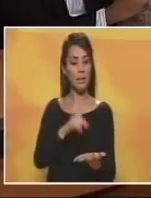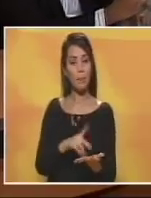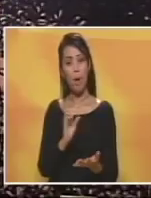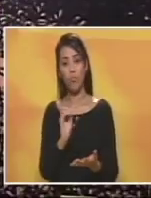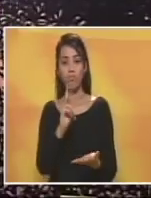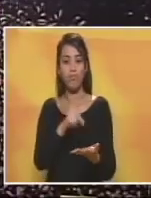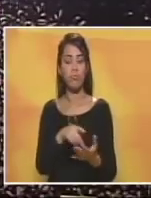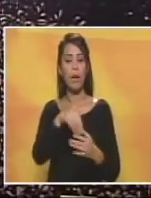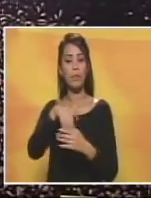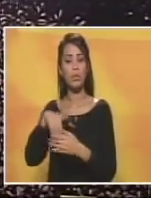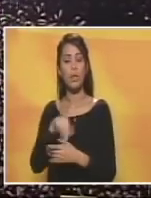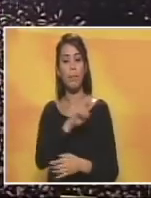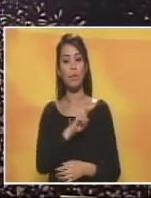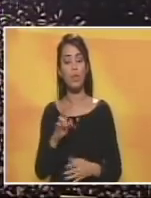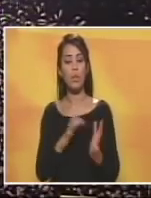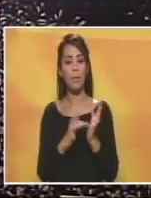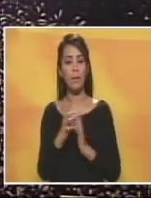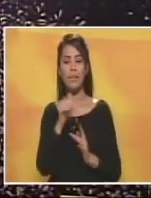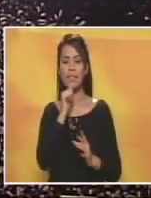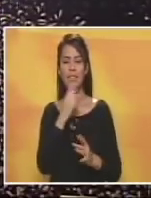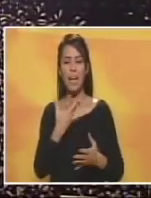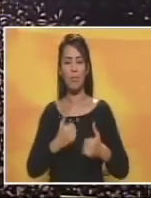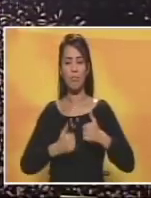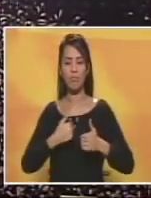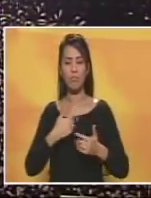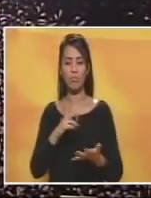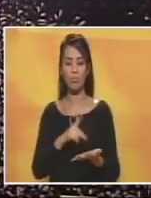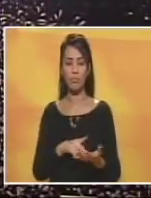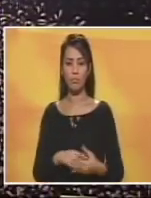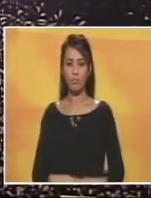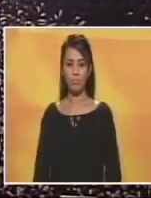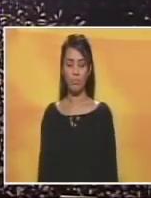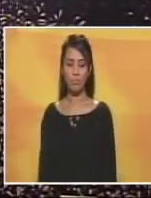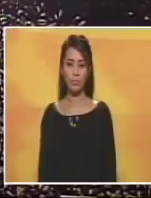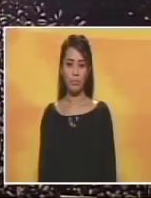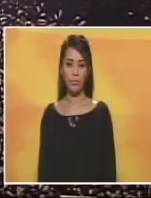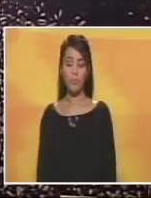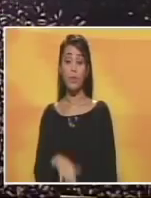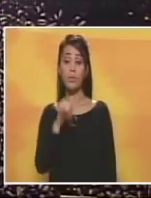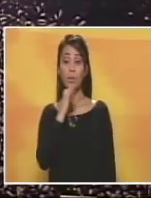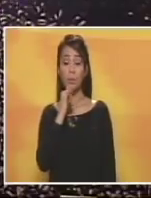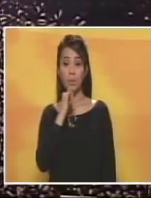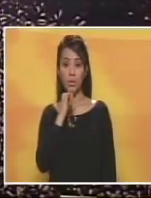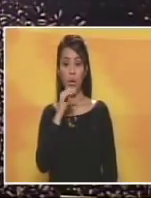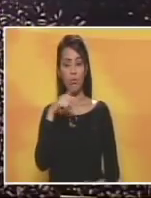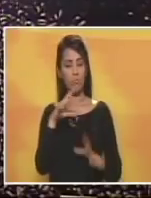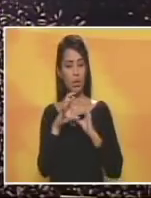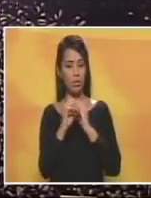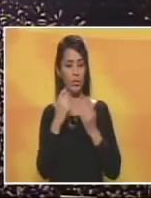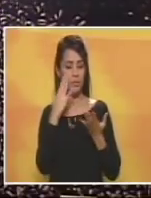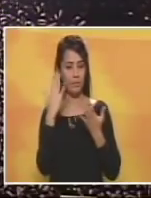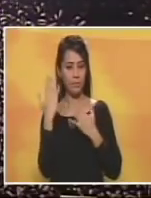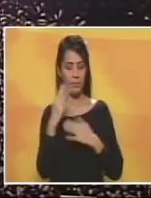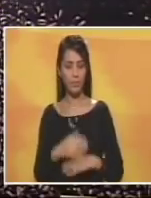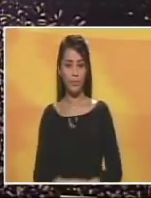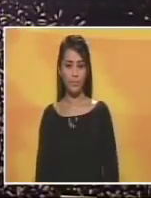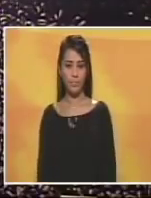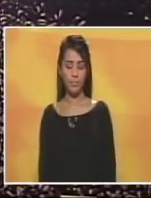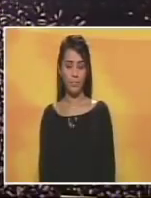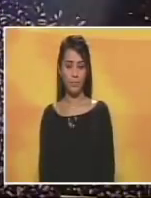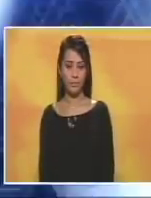elecciones del 22 de abril y quién será el contendor del presidente Nicolás Maduro. La información será ampliada en próximas emisiones. Sigan con más de nuestra emisión